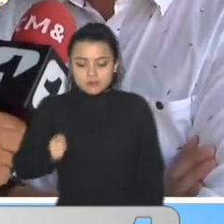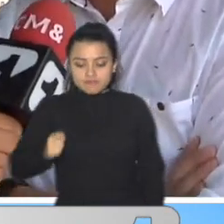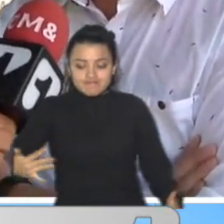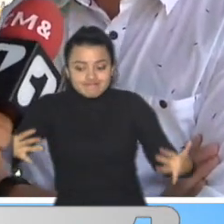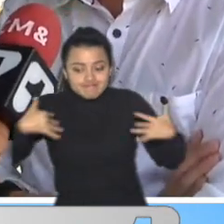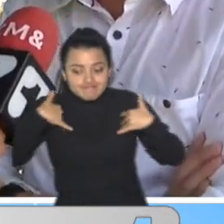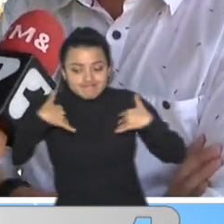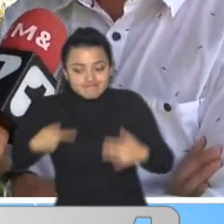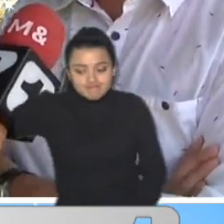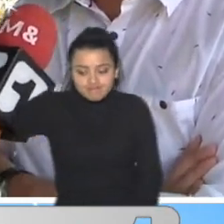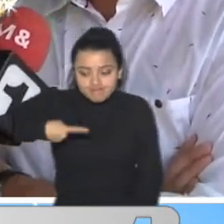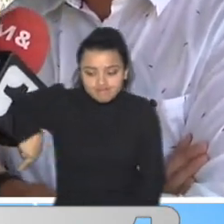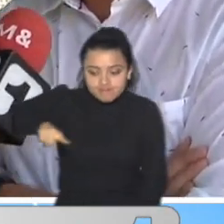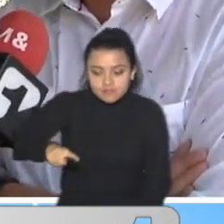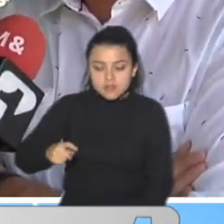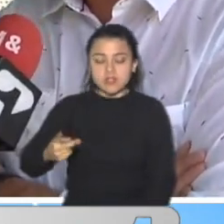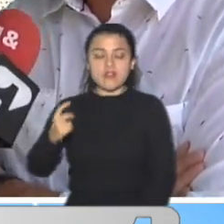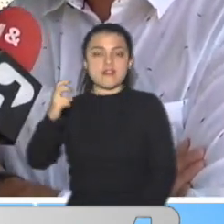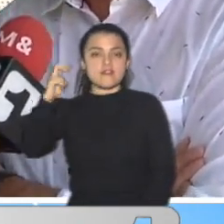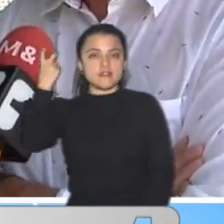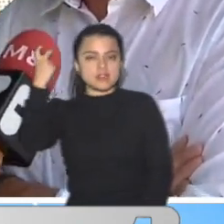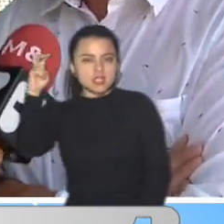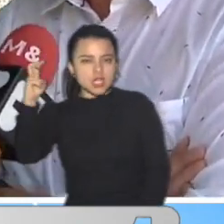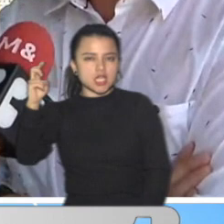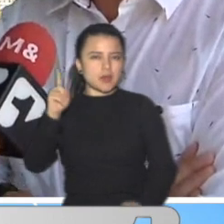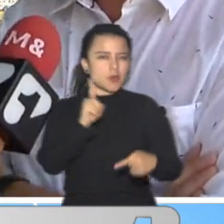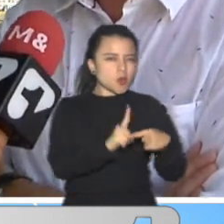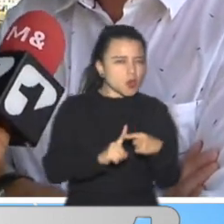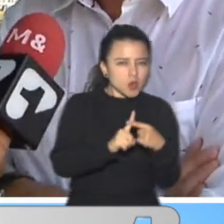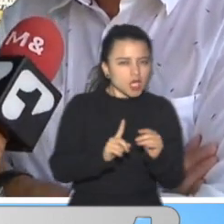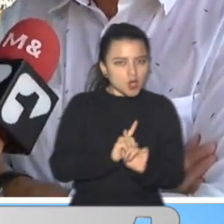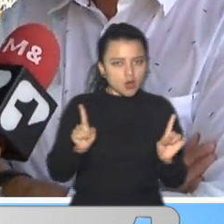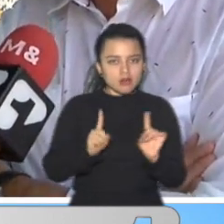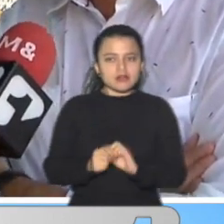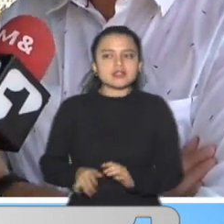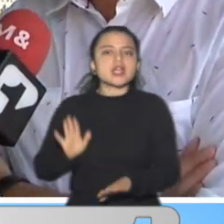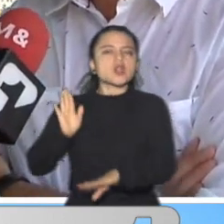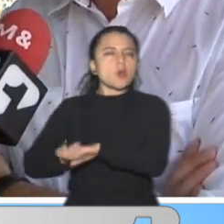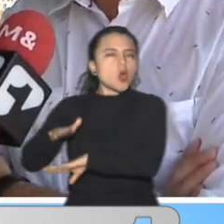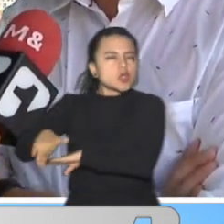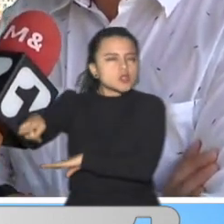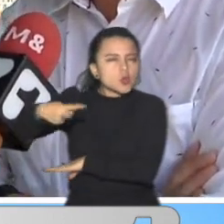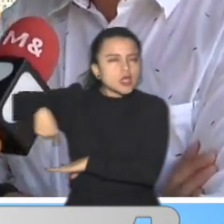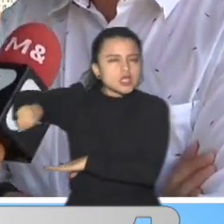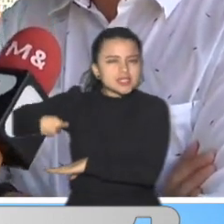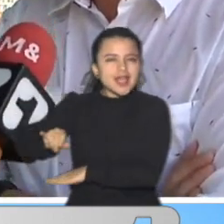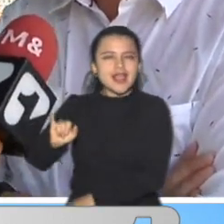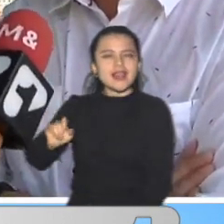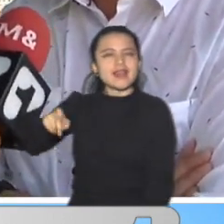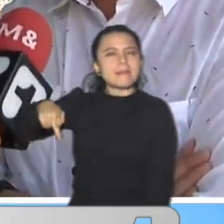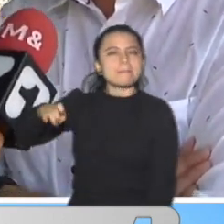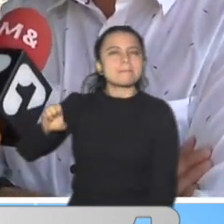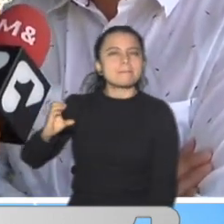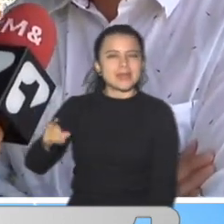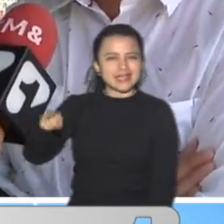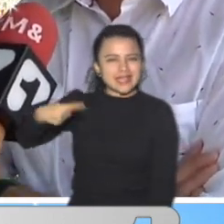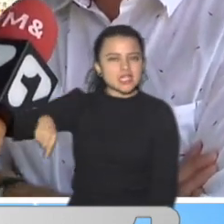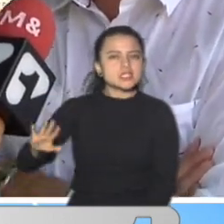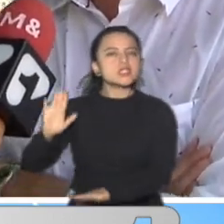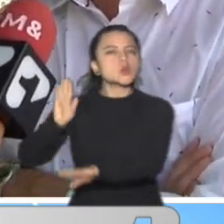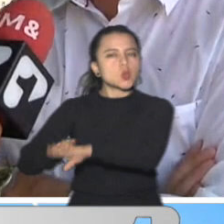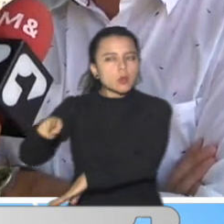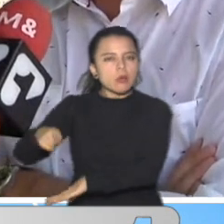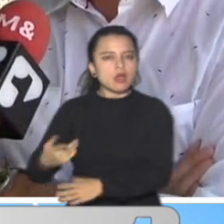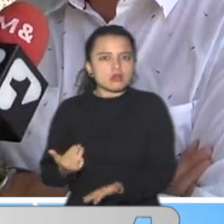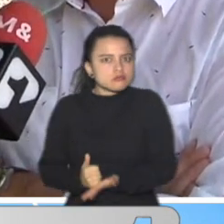víctimas ni de la fiscalía ni la procuraduría sino el inpec entonces esa situación nos somete a que sea el inpec quien se responsabilice